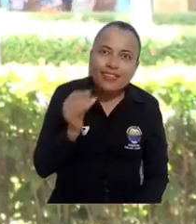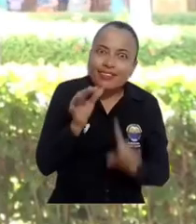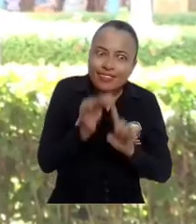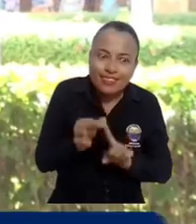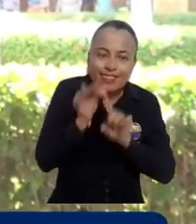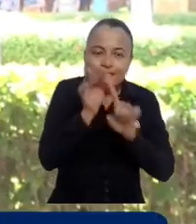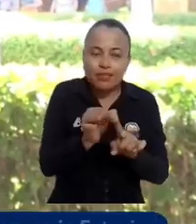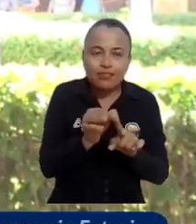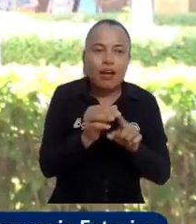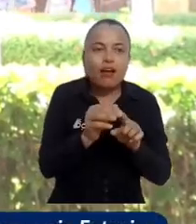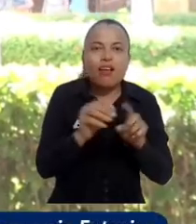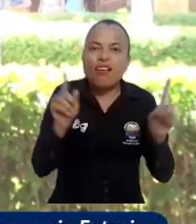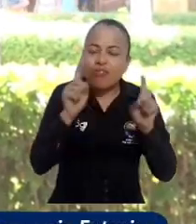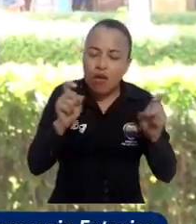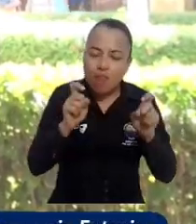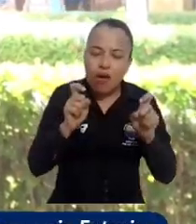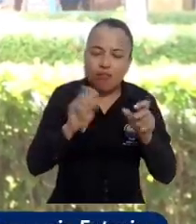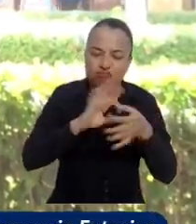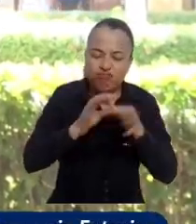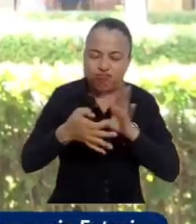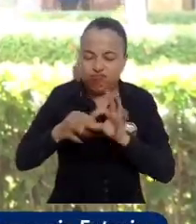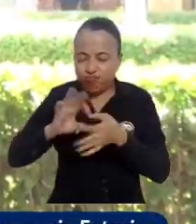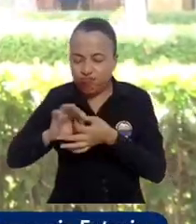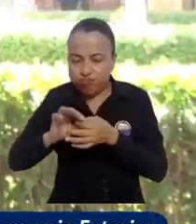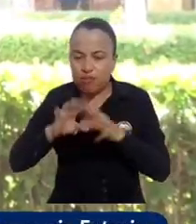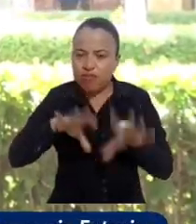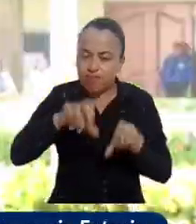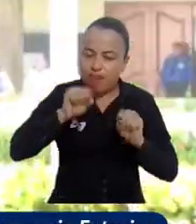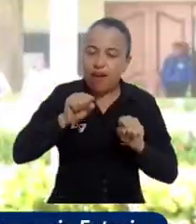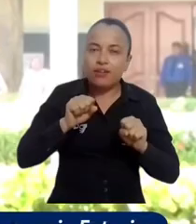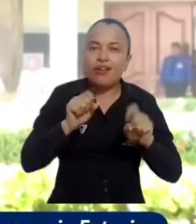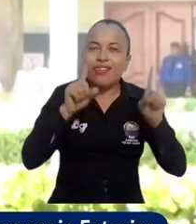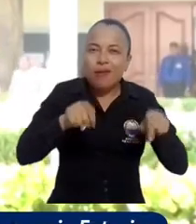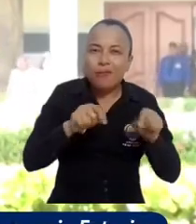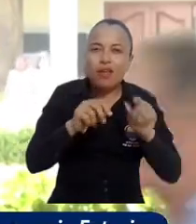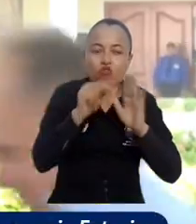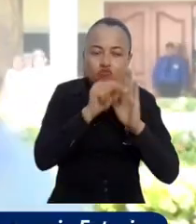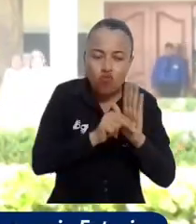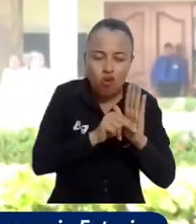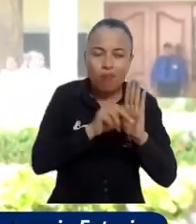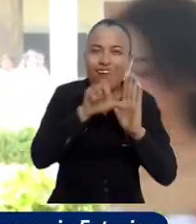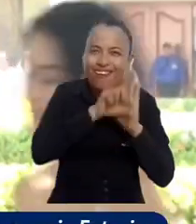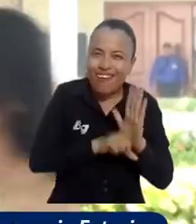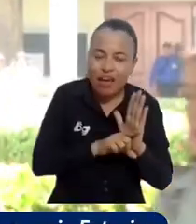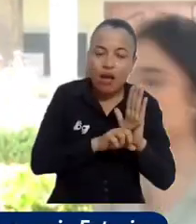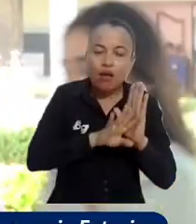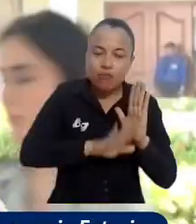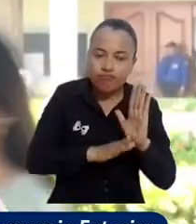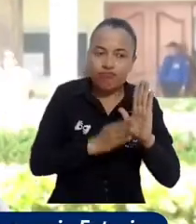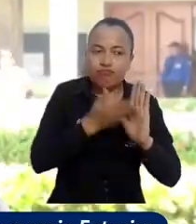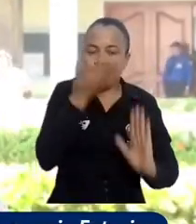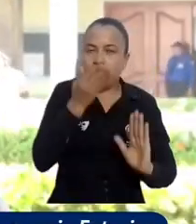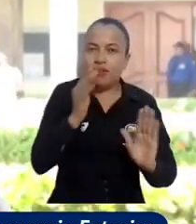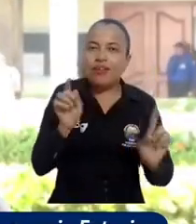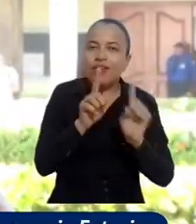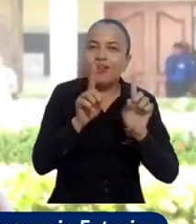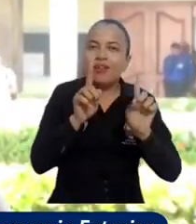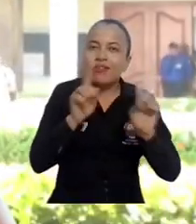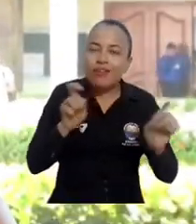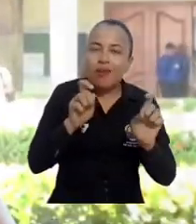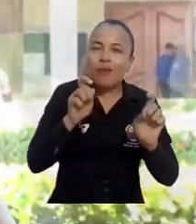Fue una experiencia muy especial que me permitió complementar todos los temas, así como también actualizar información, sobre todo en